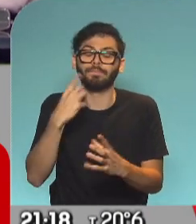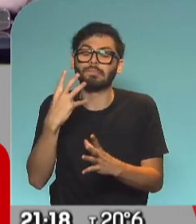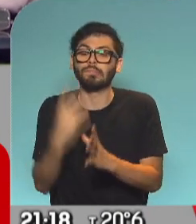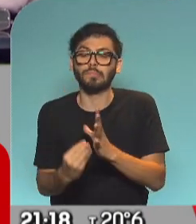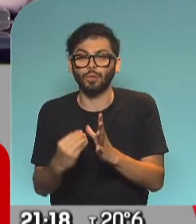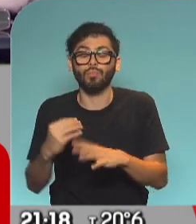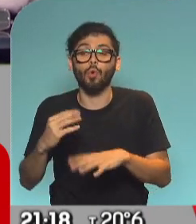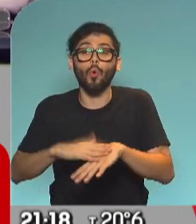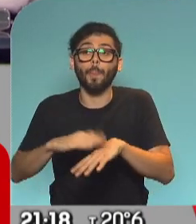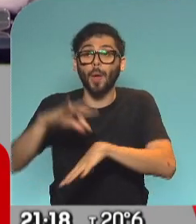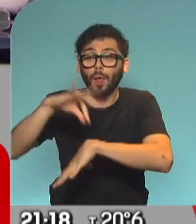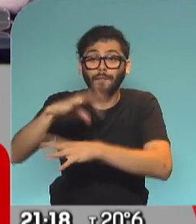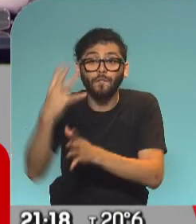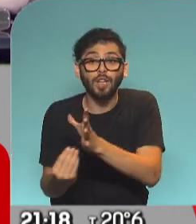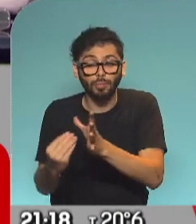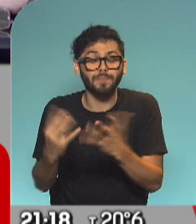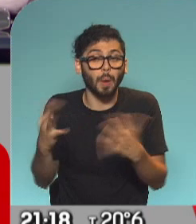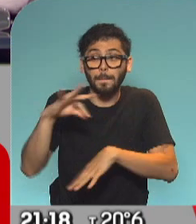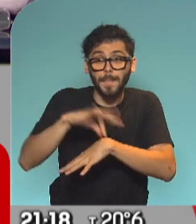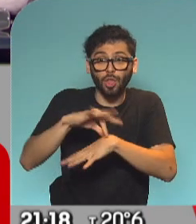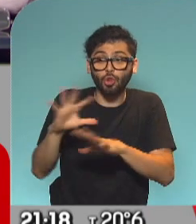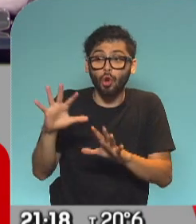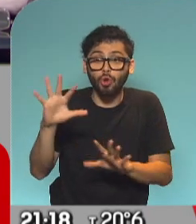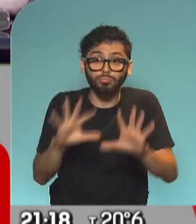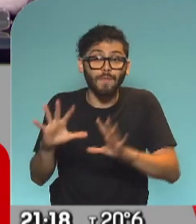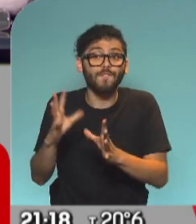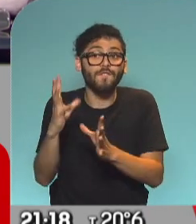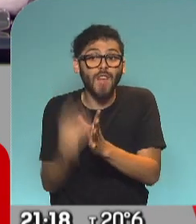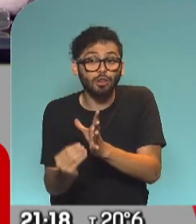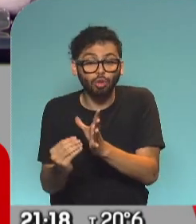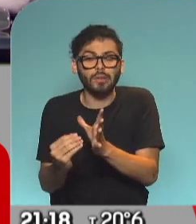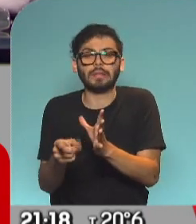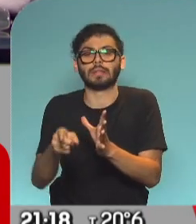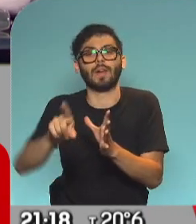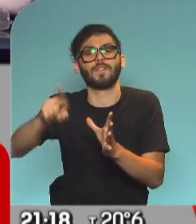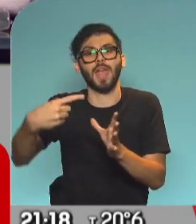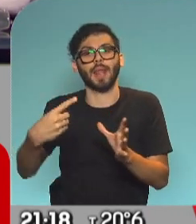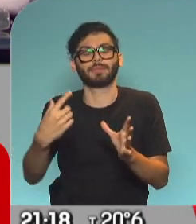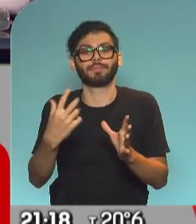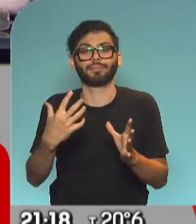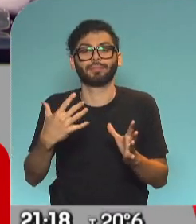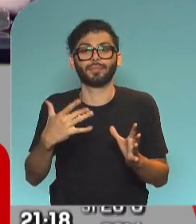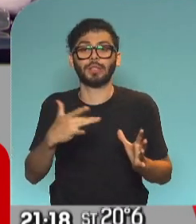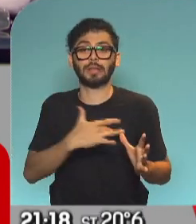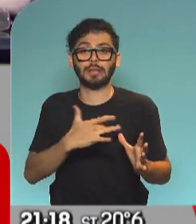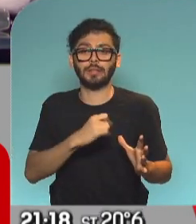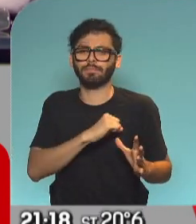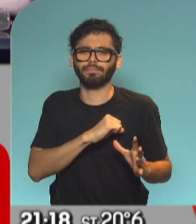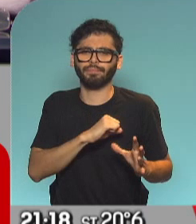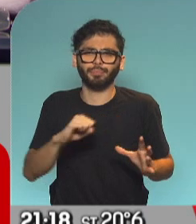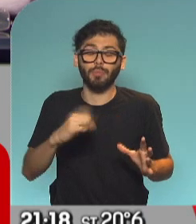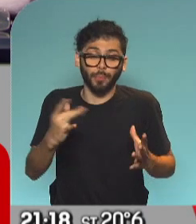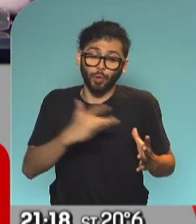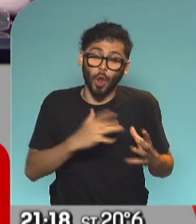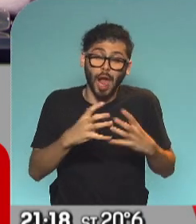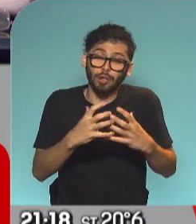decir, que hubiera habido una mala práctica médica que hubiera desembocado en el colapso masivo de un corazón muy dañado,